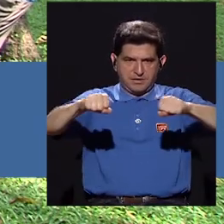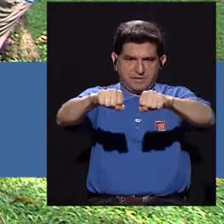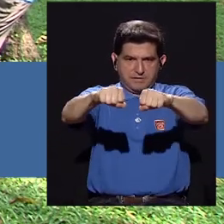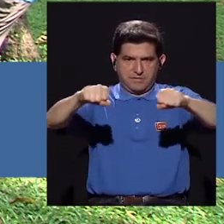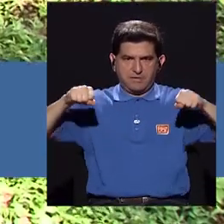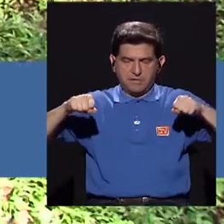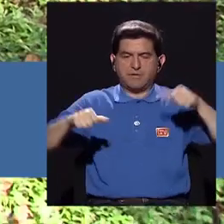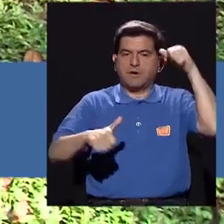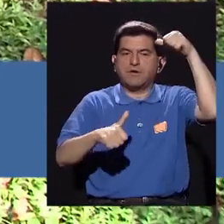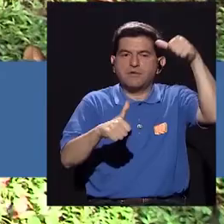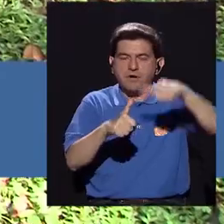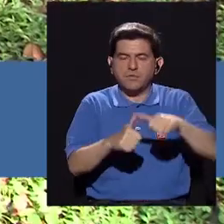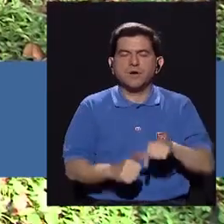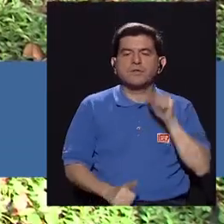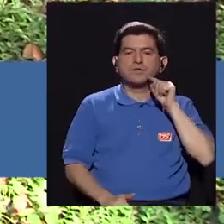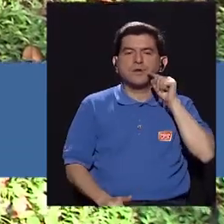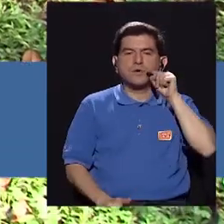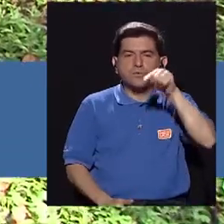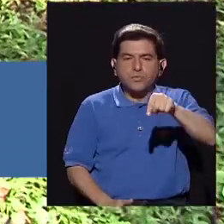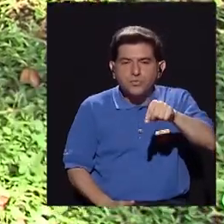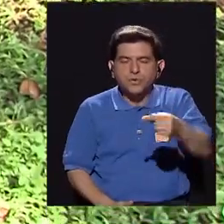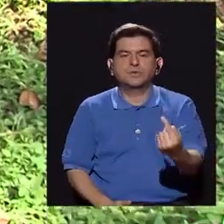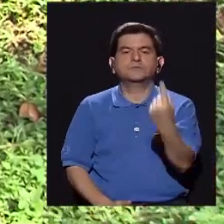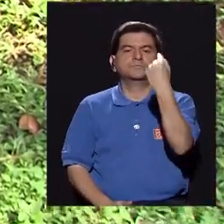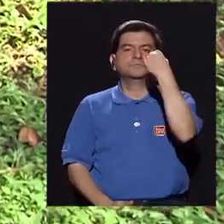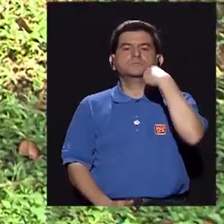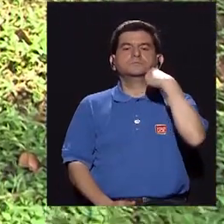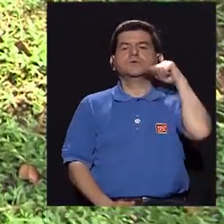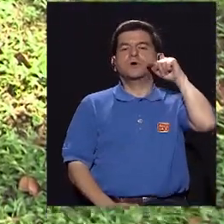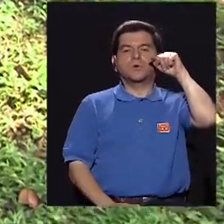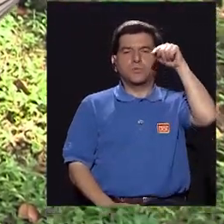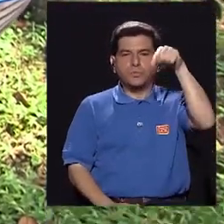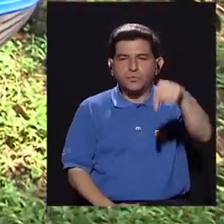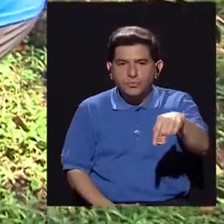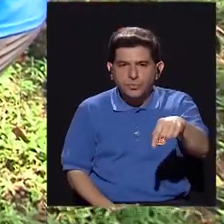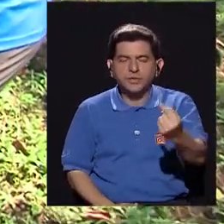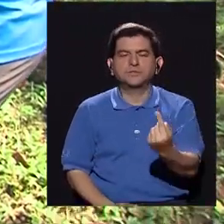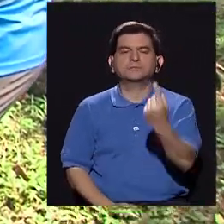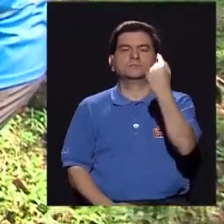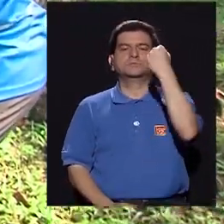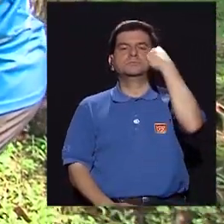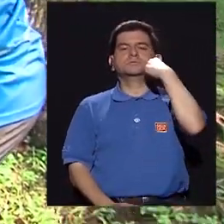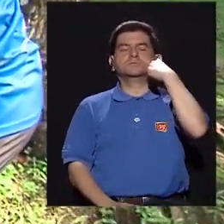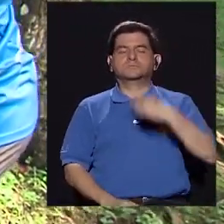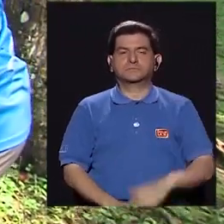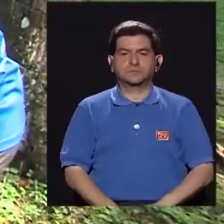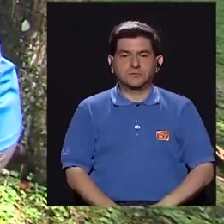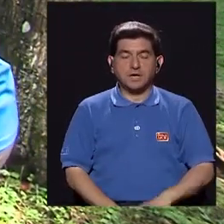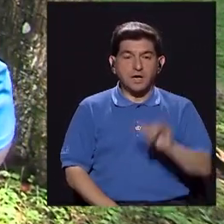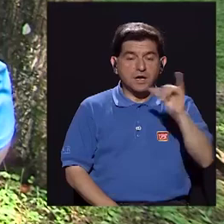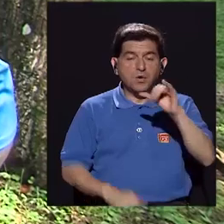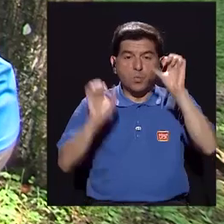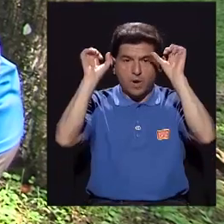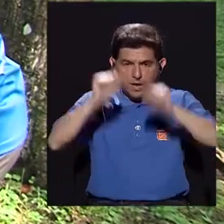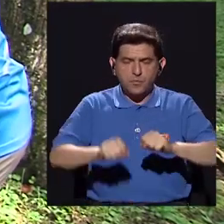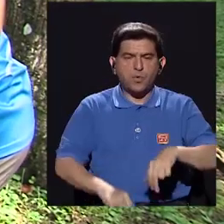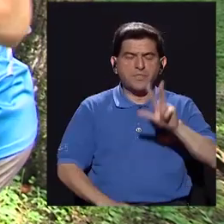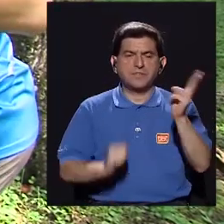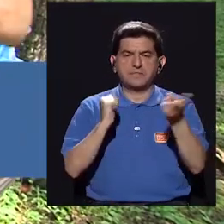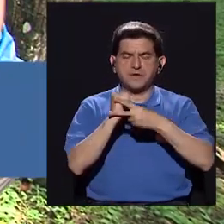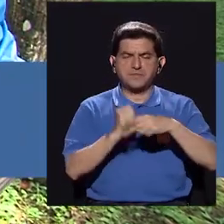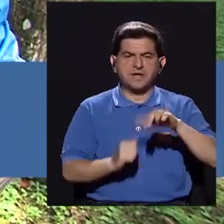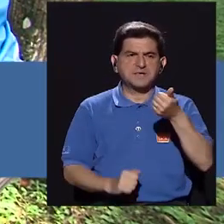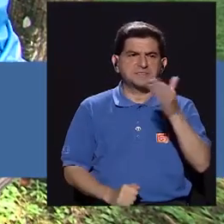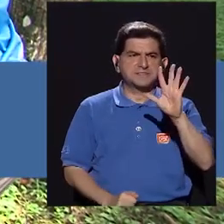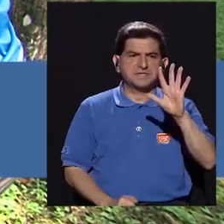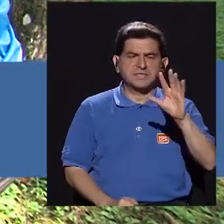nosotros. Recuerden, botan aire, toman aire, botan aire, toman aire. Aquí igual pueden hacer